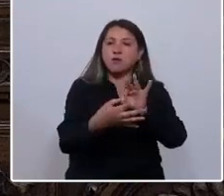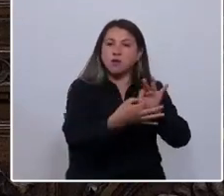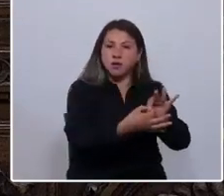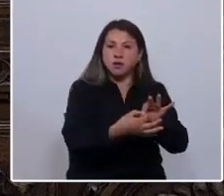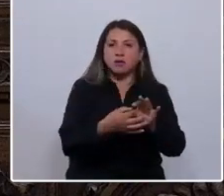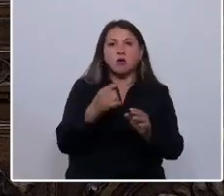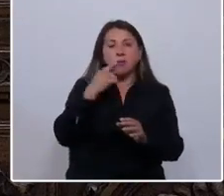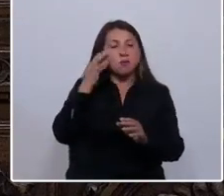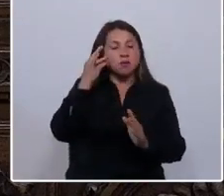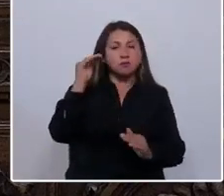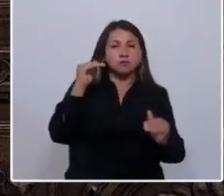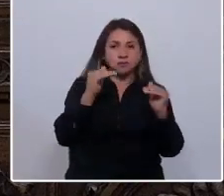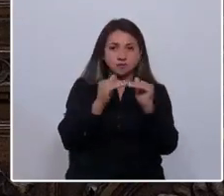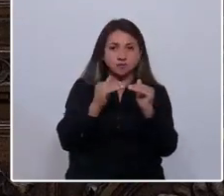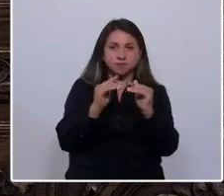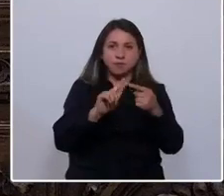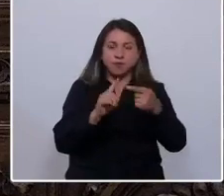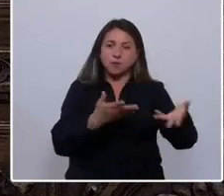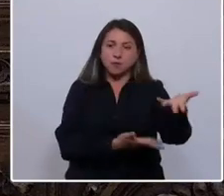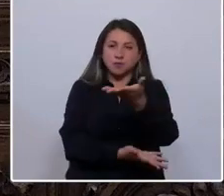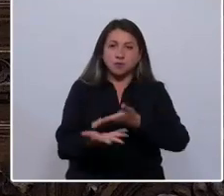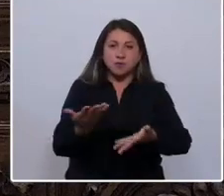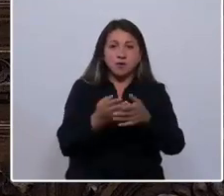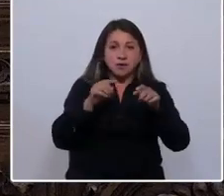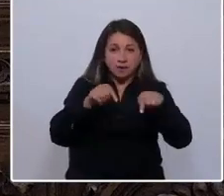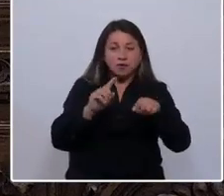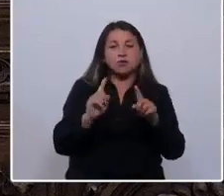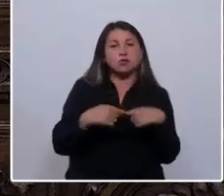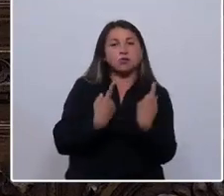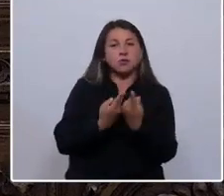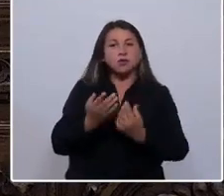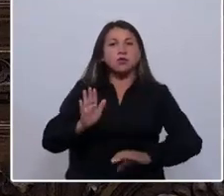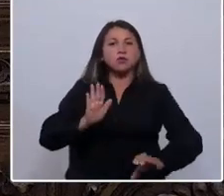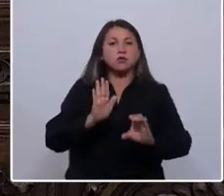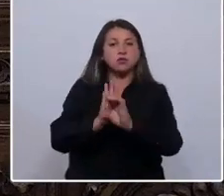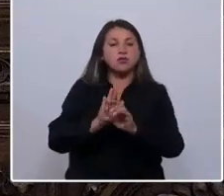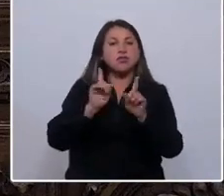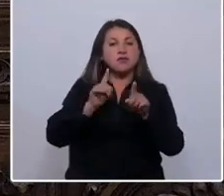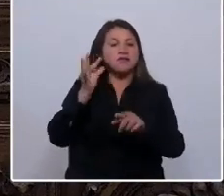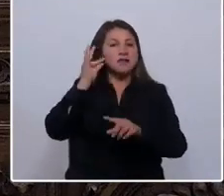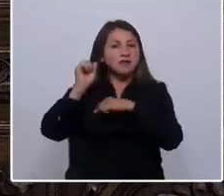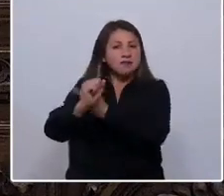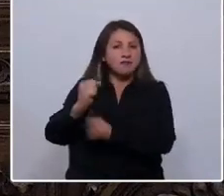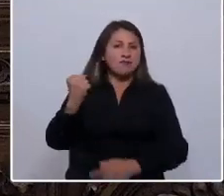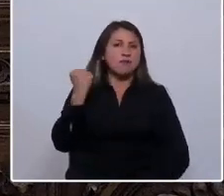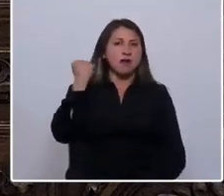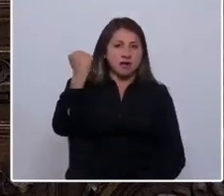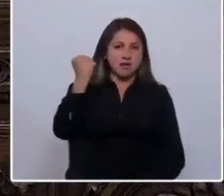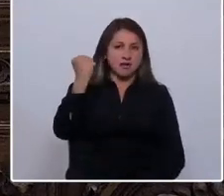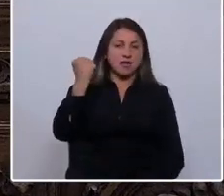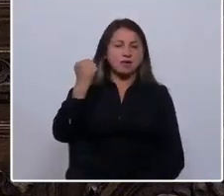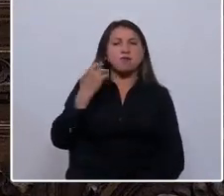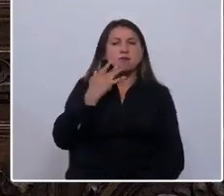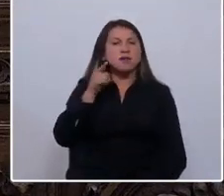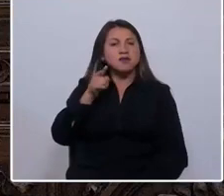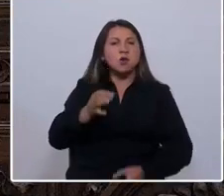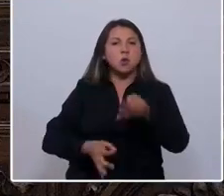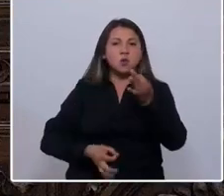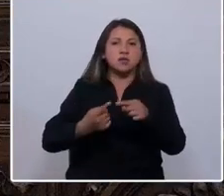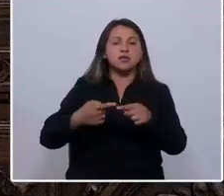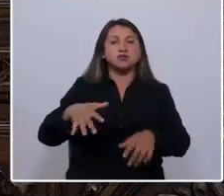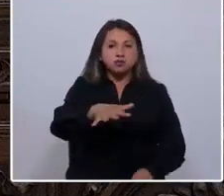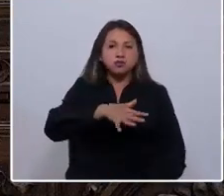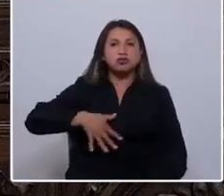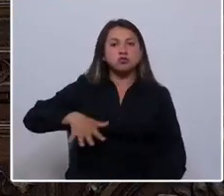y deliberativa. Desde esta premisa, nuestra Constitución será feminista y decolonial, porque esa es la justicia social por